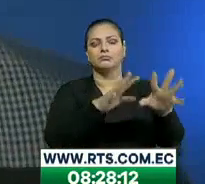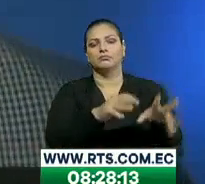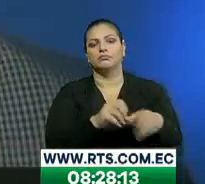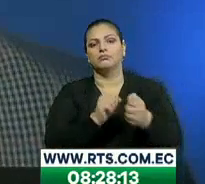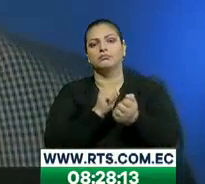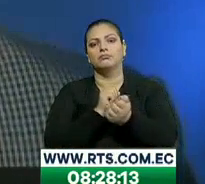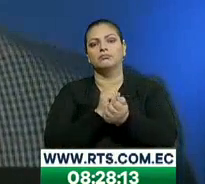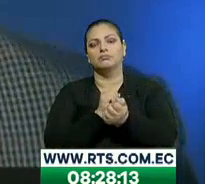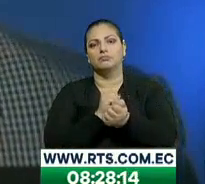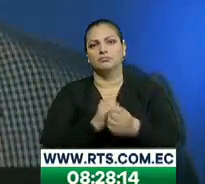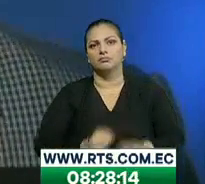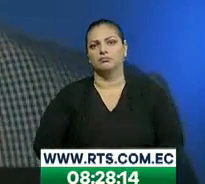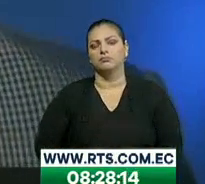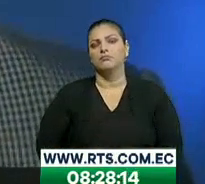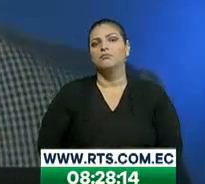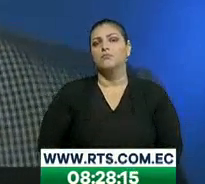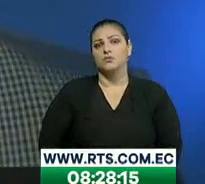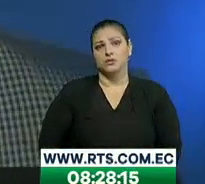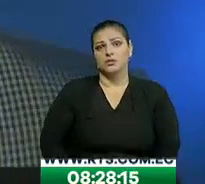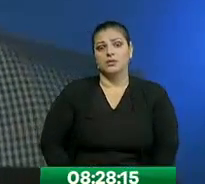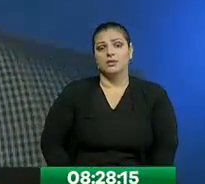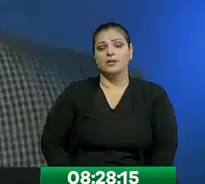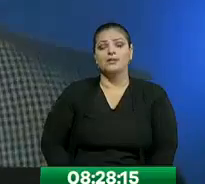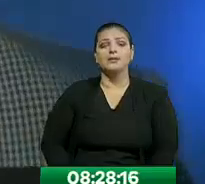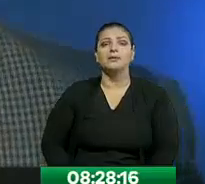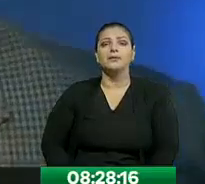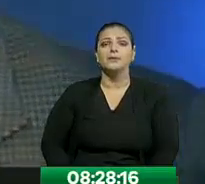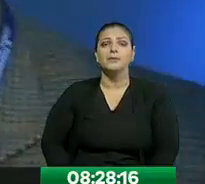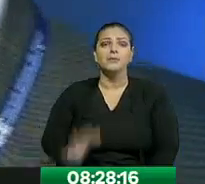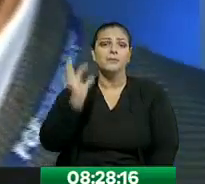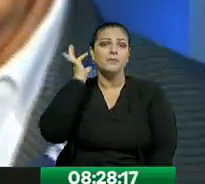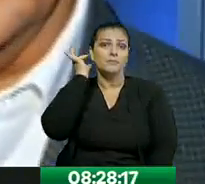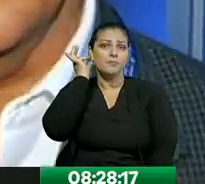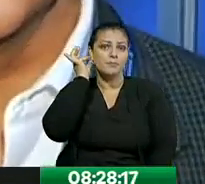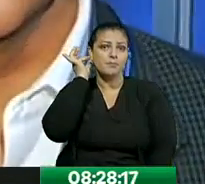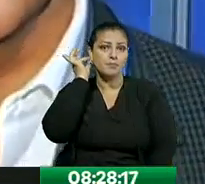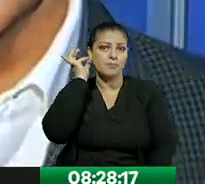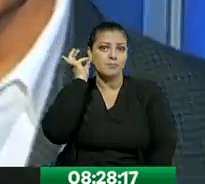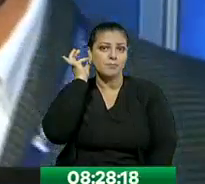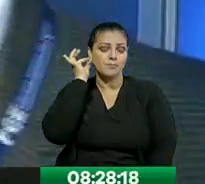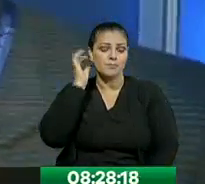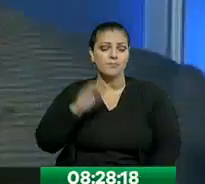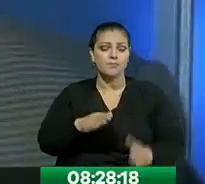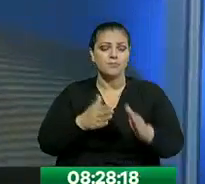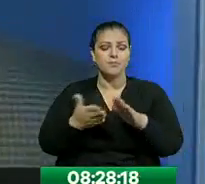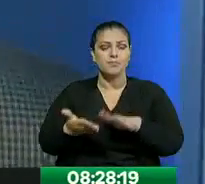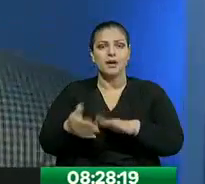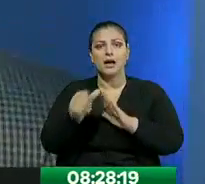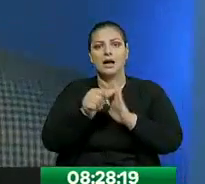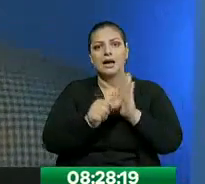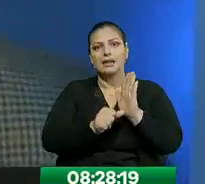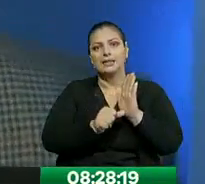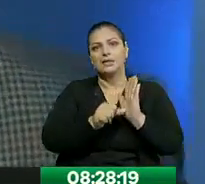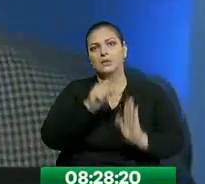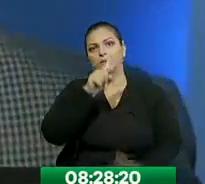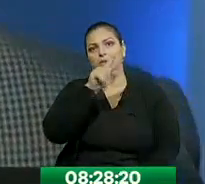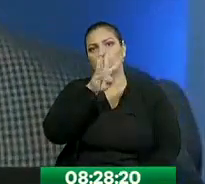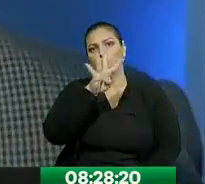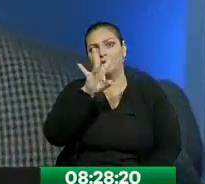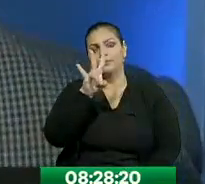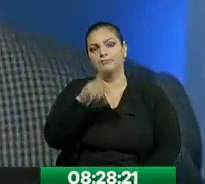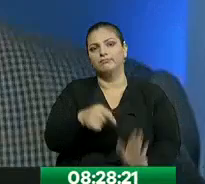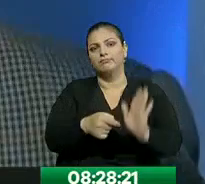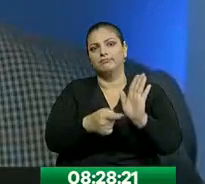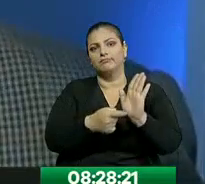un aborto con muerte, eso es el artículo 147 del Código Orgánico Integral Penal, que eso